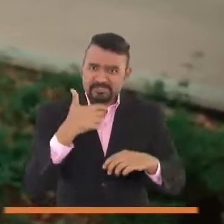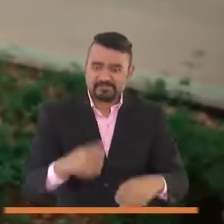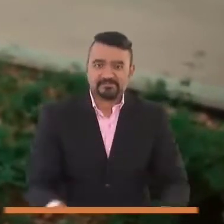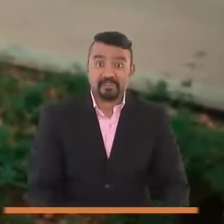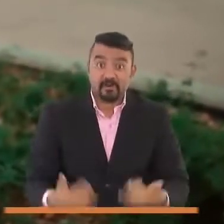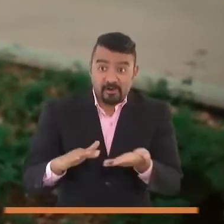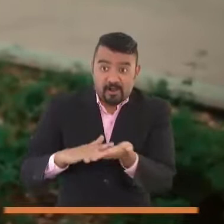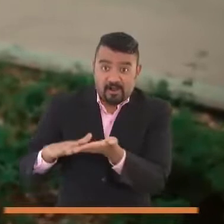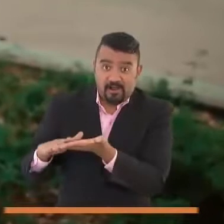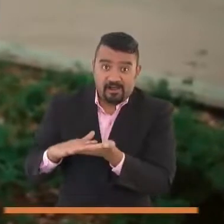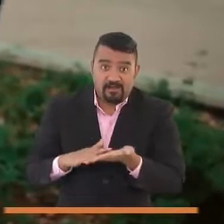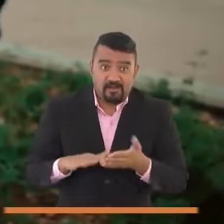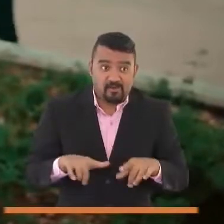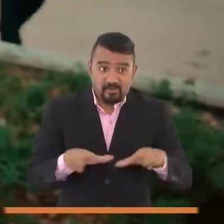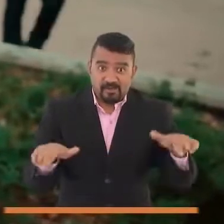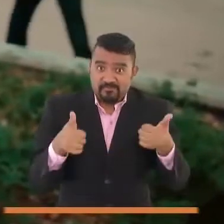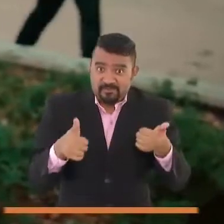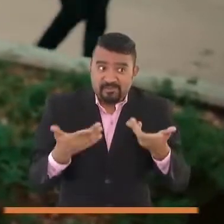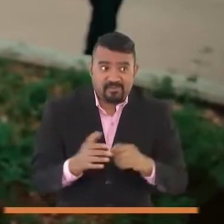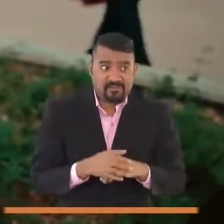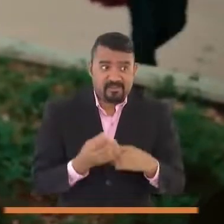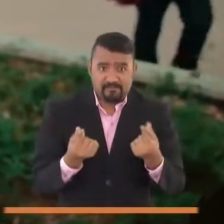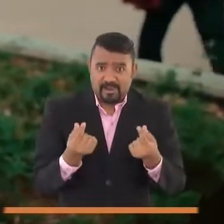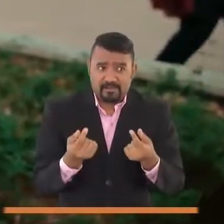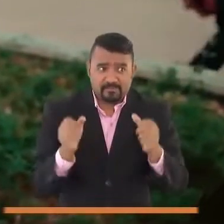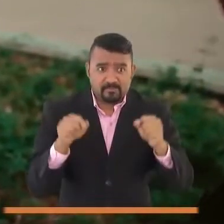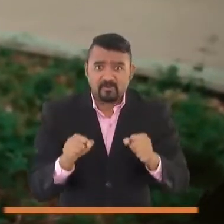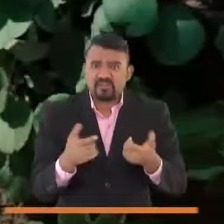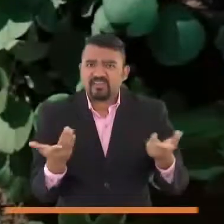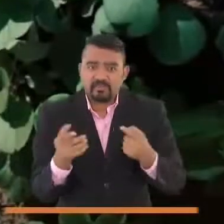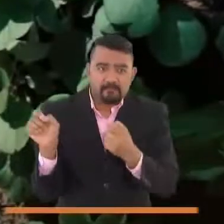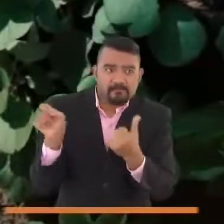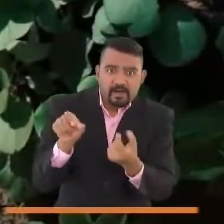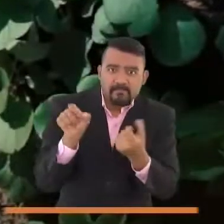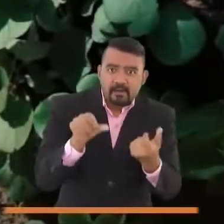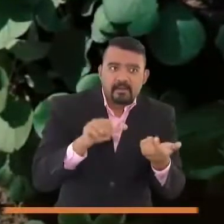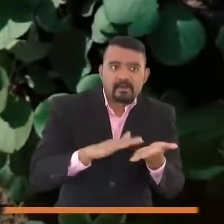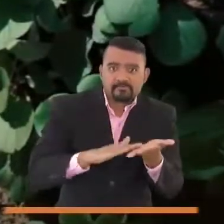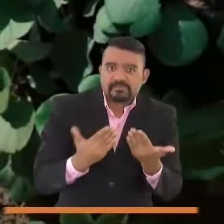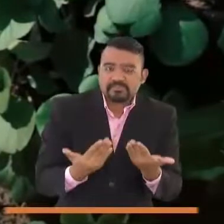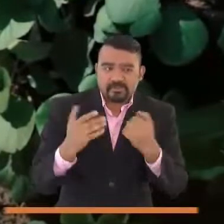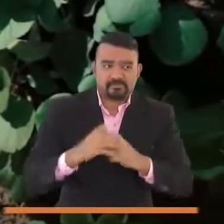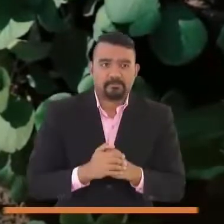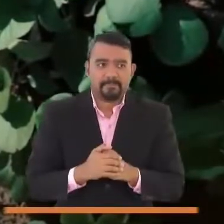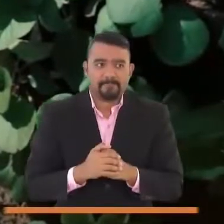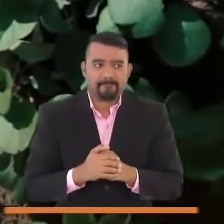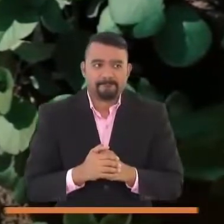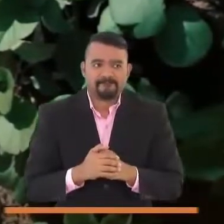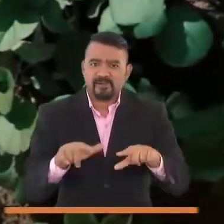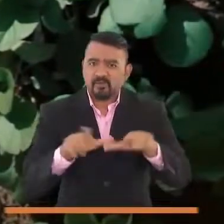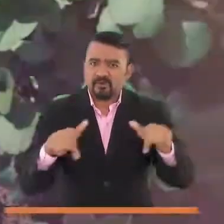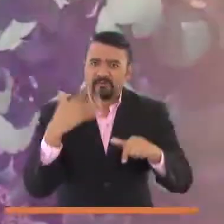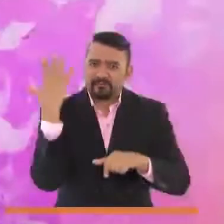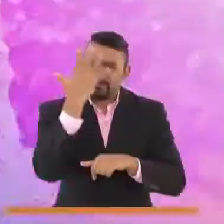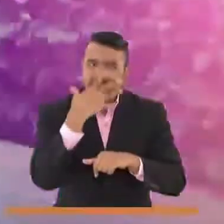mejoría bastante buena y es bueno que sea la plática y en cositas que la gente pueda disfrutar. Hemos visto y nos ha parecido muy bonito todo